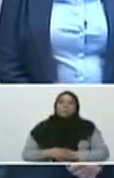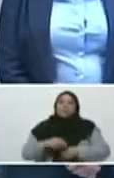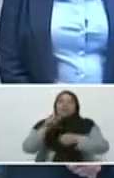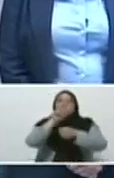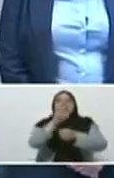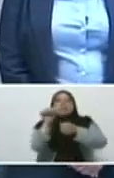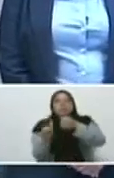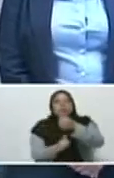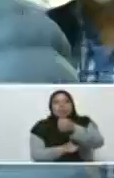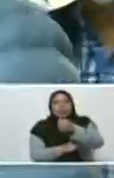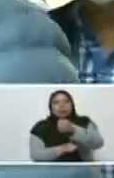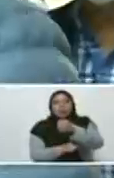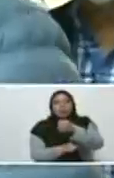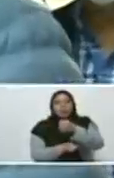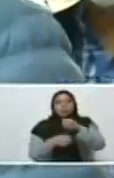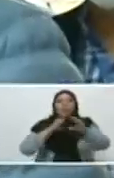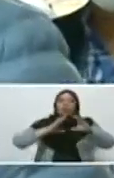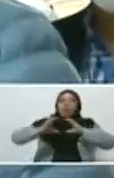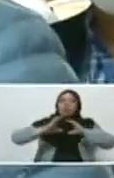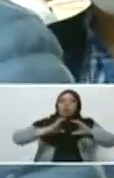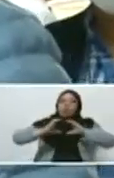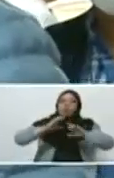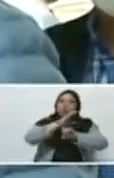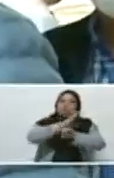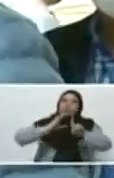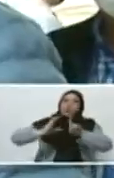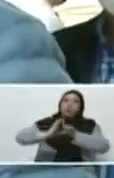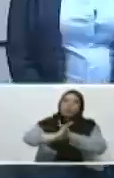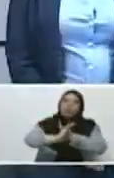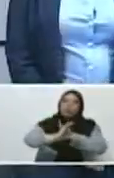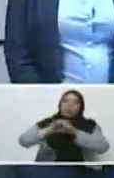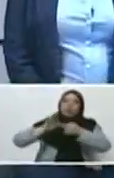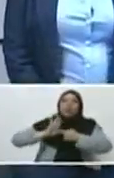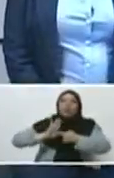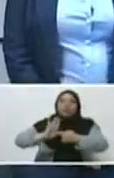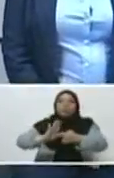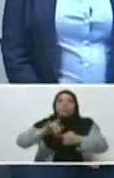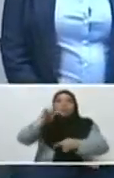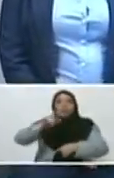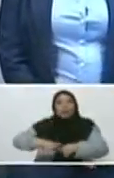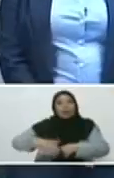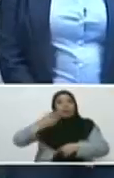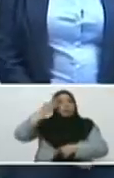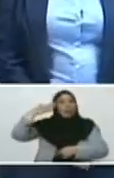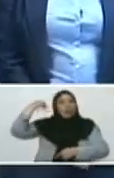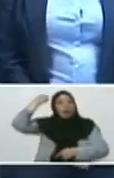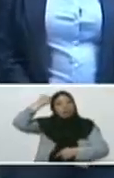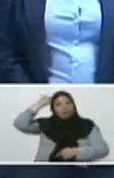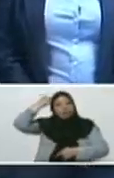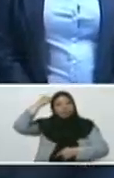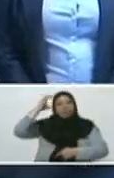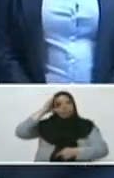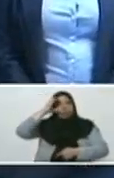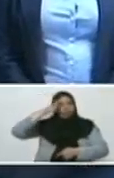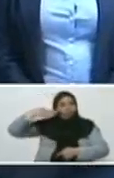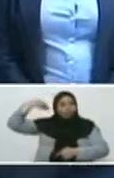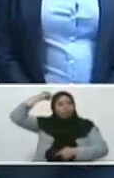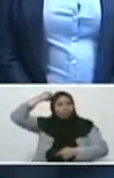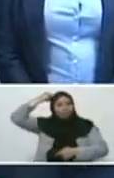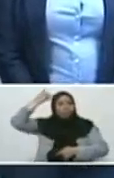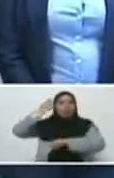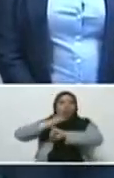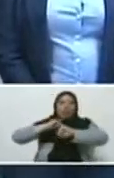vicepresidente de Comunicación Cultura, Alfred Nazareño Áñez, el ministro de la Presidencia,